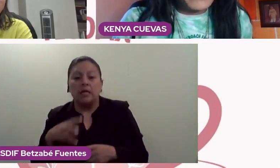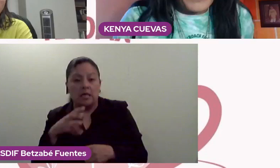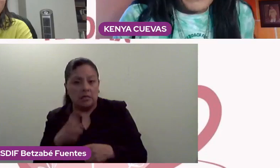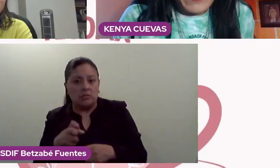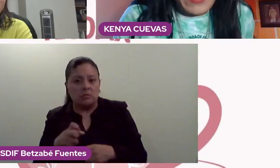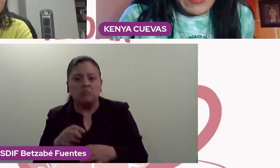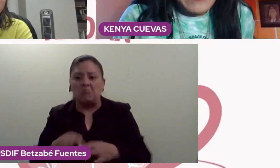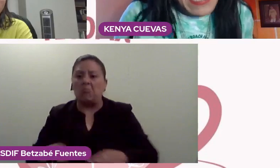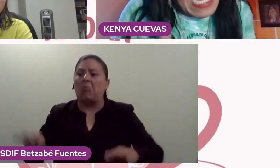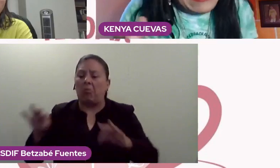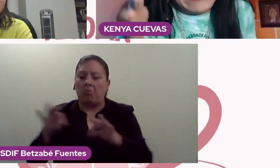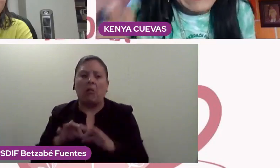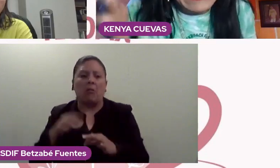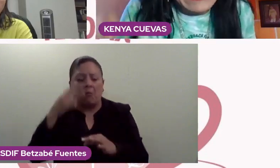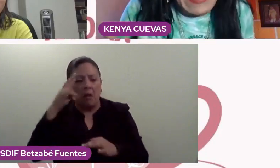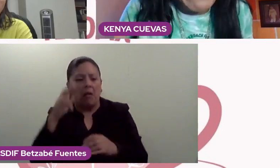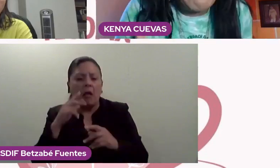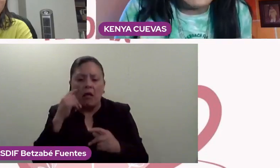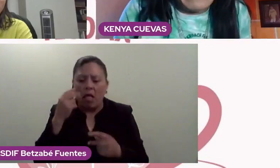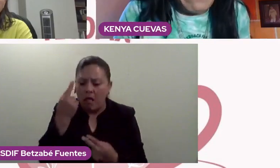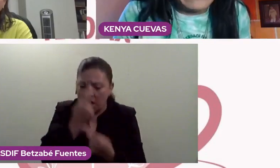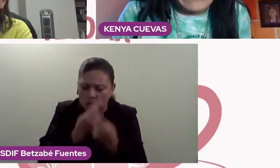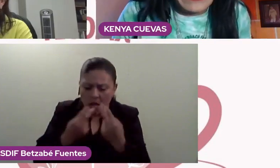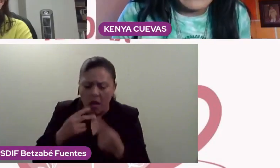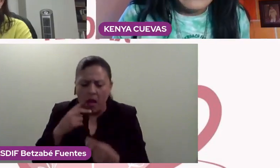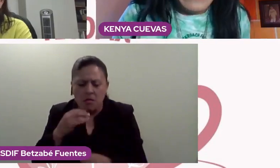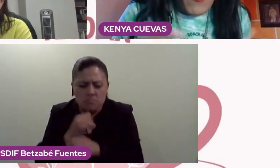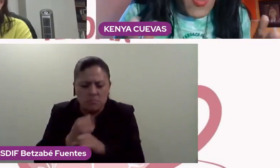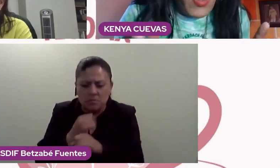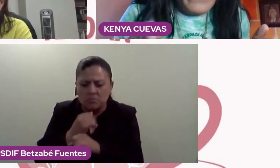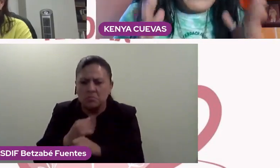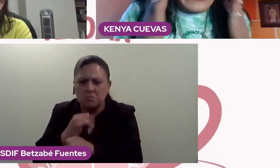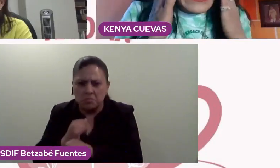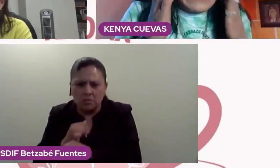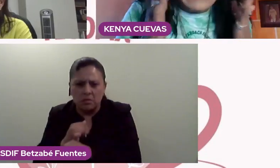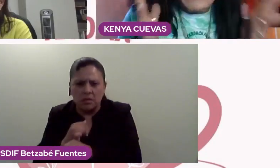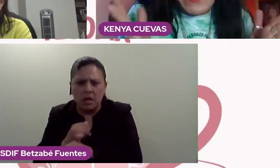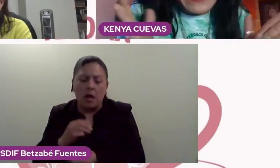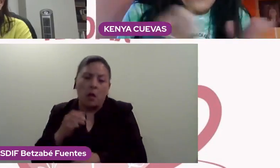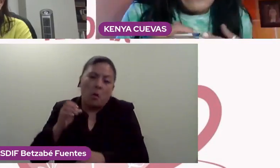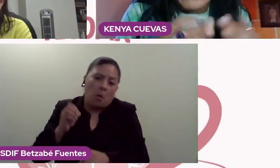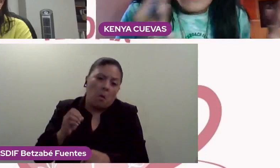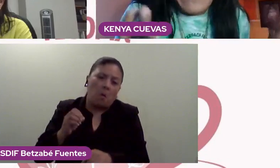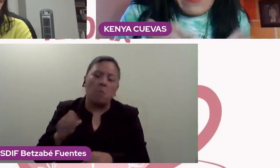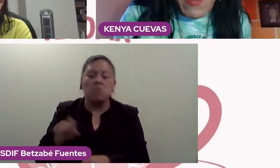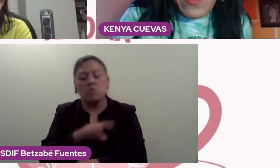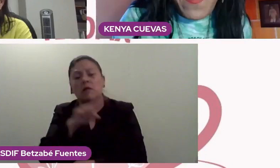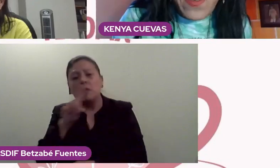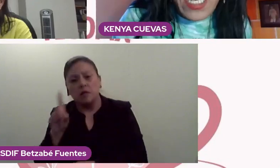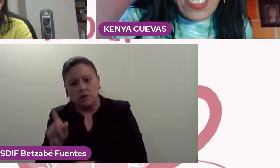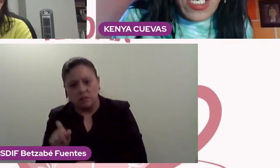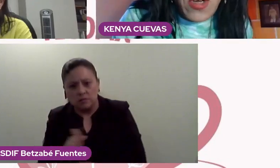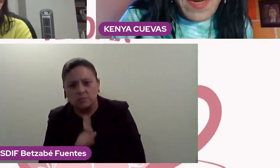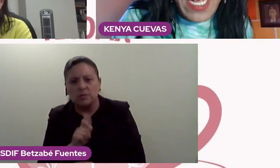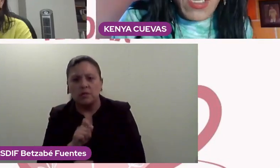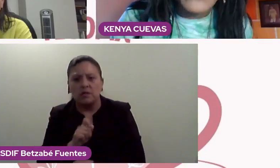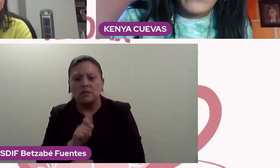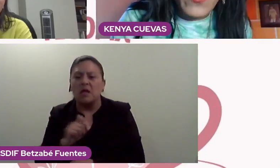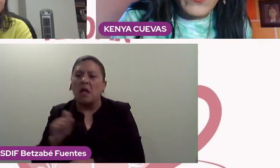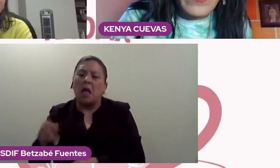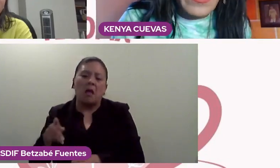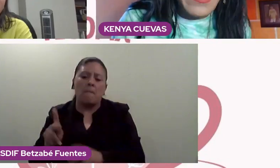entonces los cuerpos trans les interesaban para investigar. O después, pues los mandaban a una fosa sin